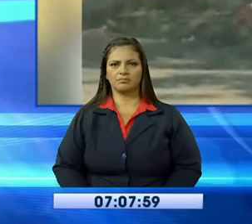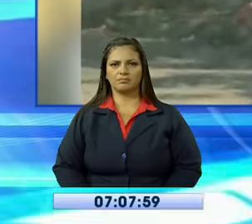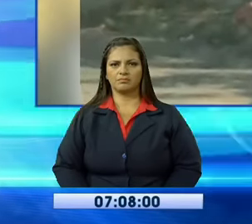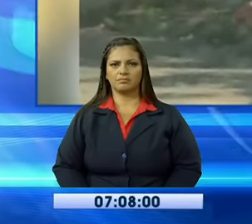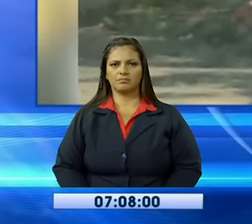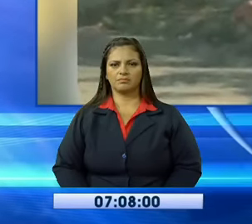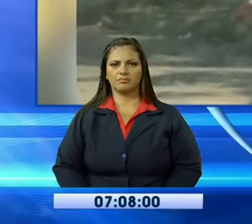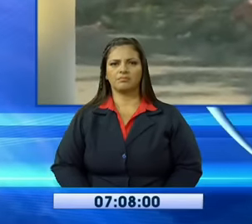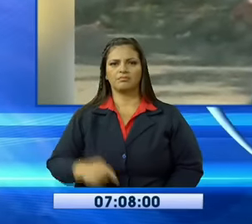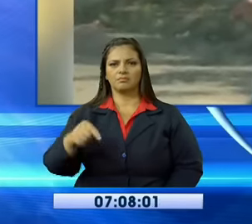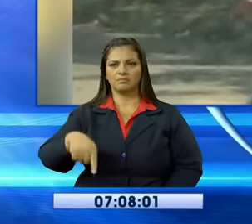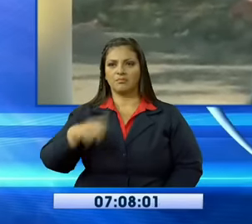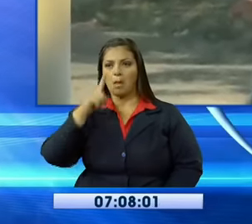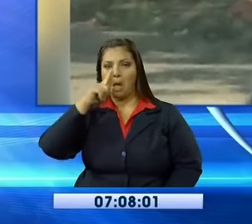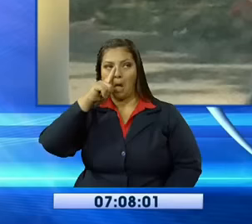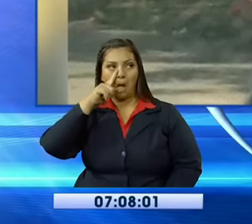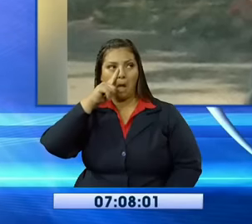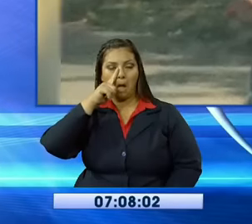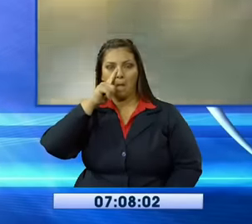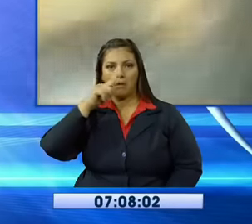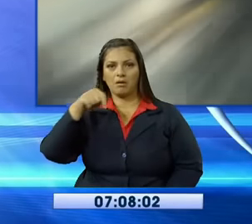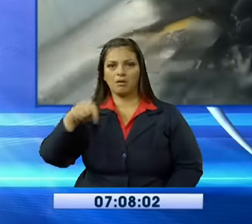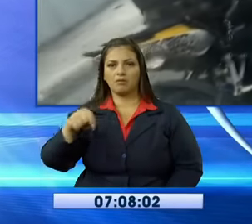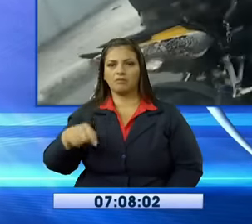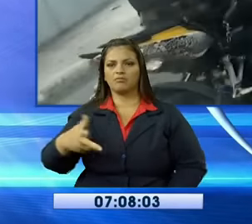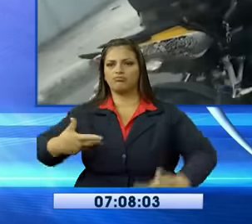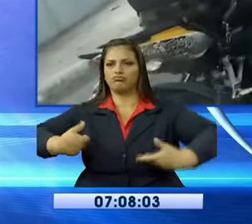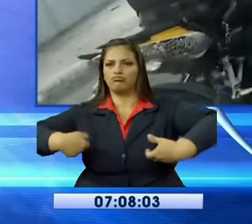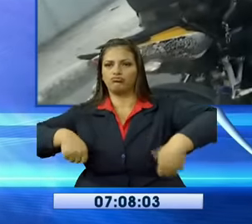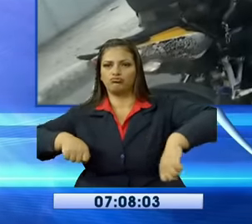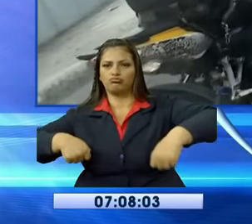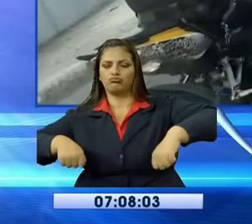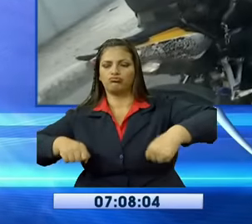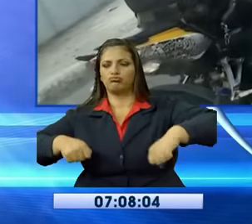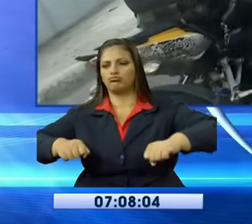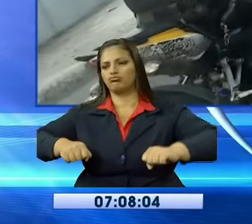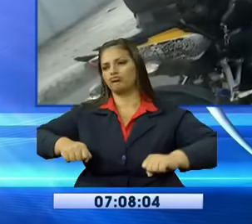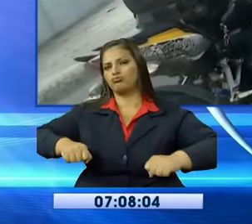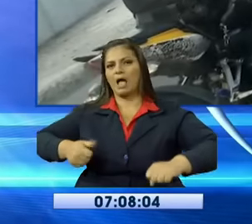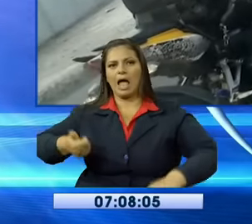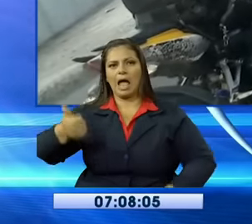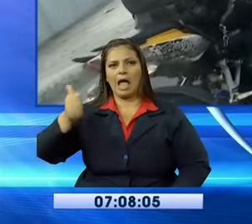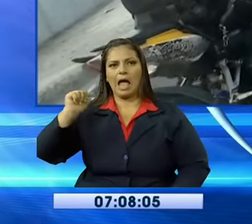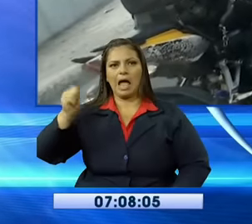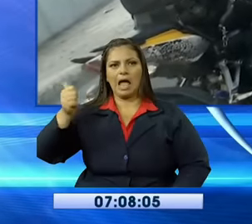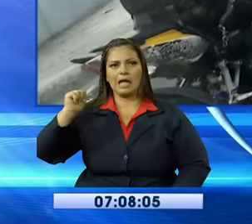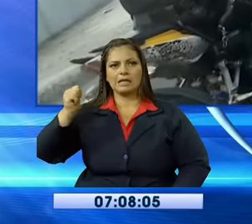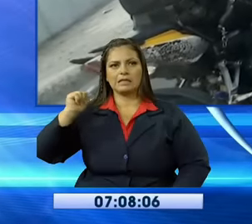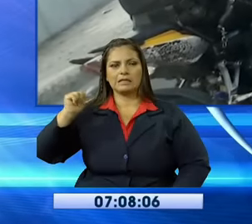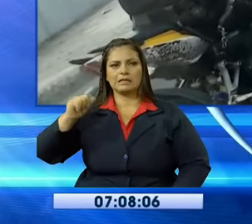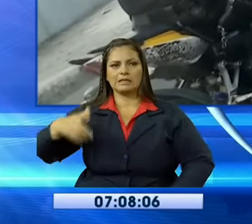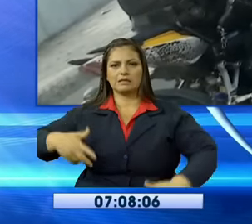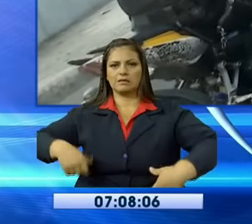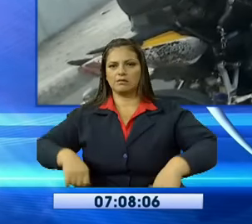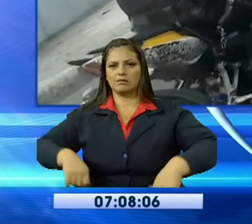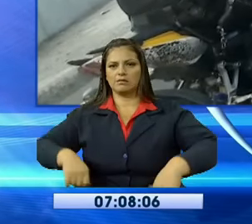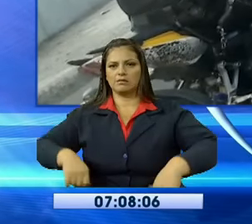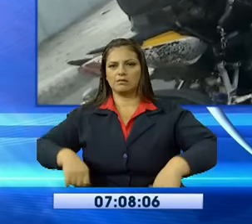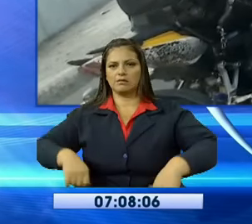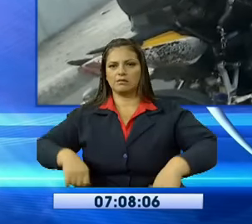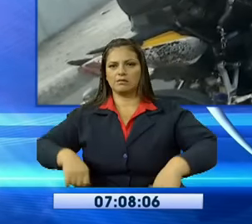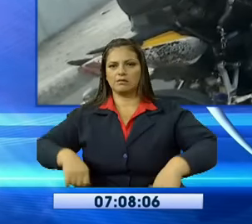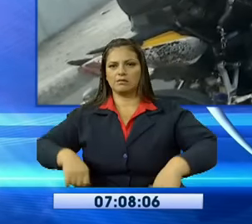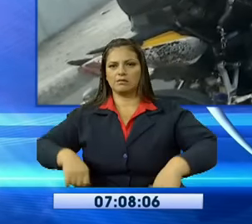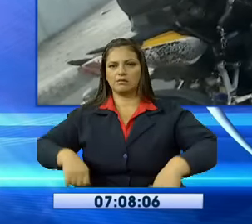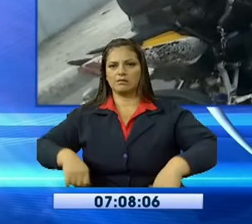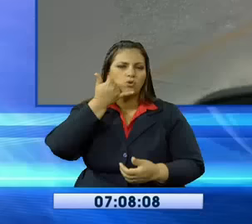director de cámaras? Vea usted. Ah, caray, ayer, vea. Bueno. Le robaron a nuestro director de cámaras ayer la laptop, el celular dos en moto. Qué lástima, ¿no?